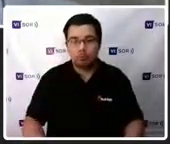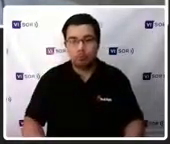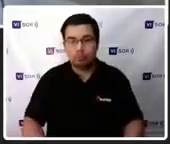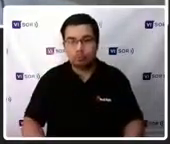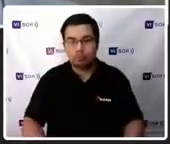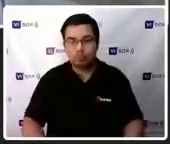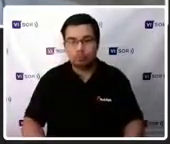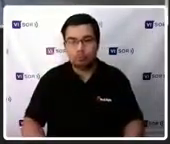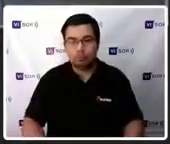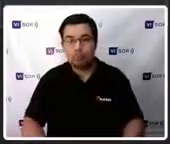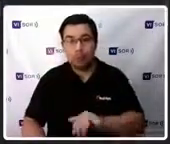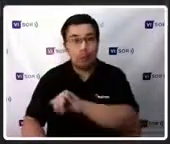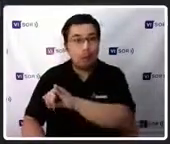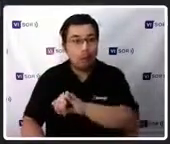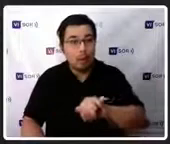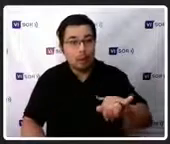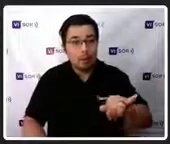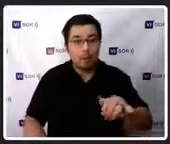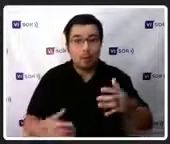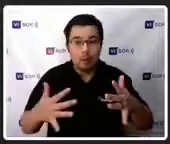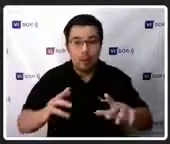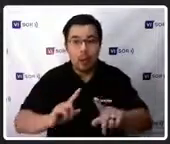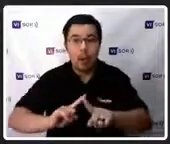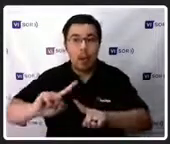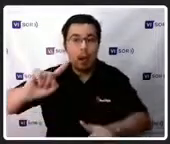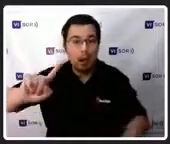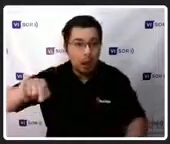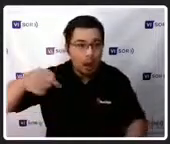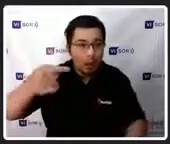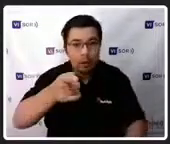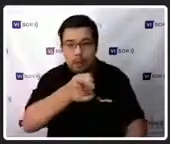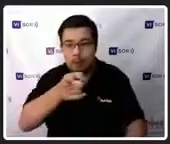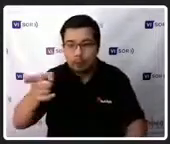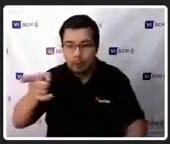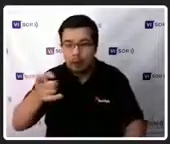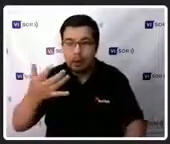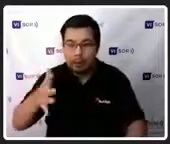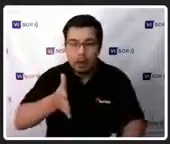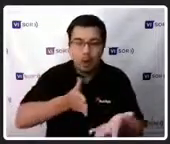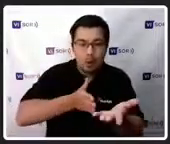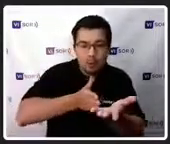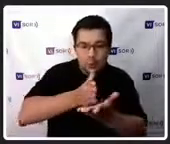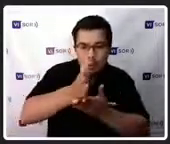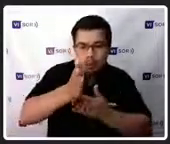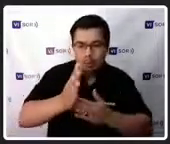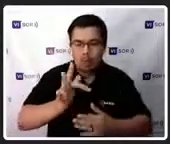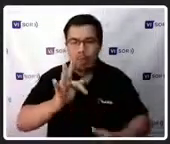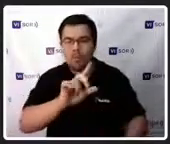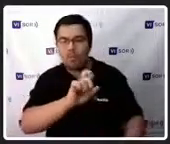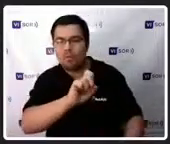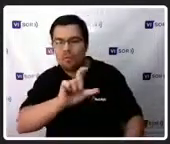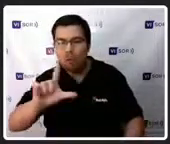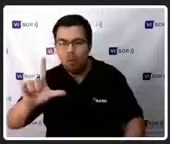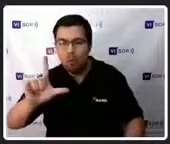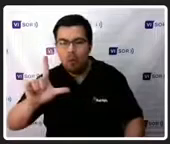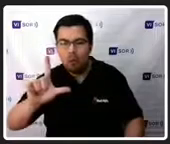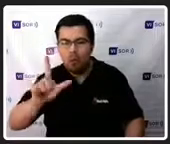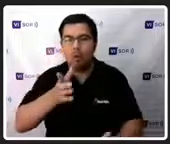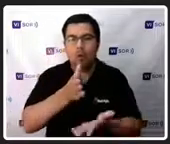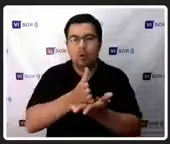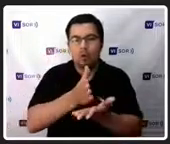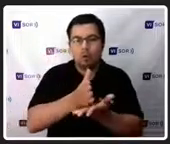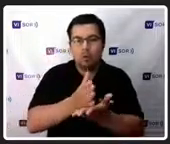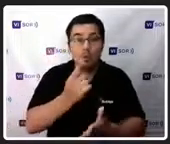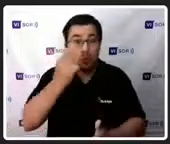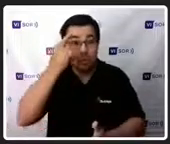ya la semana siguiente ya partimos full con las clases, ¿no es cierto?, y con sus docentes, ¿sí? Yo creo que el año va a partir el 7